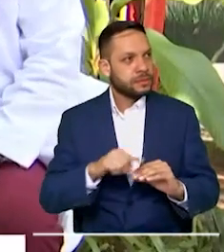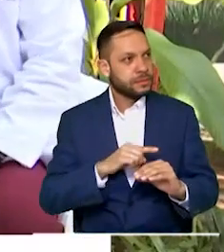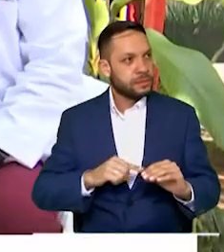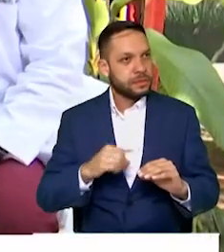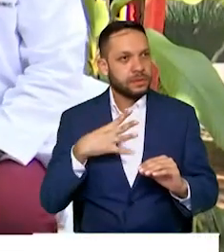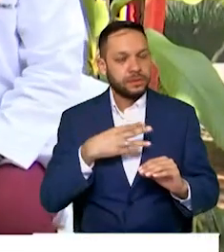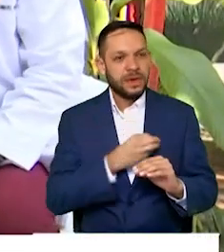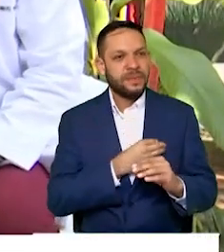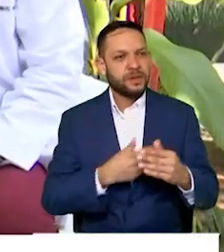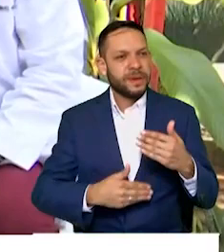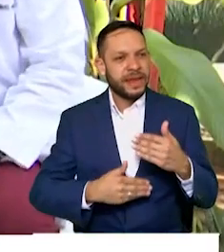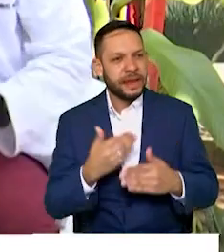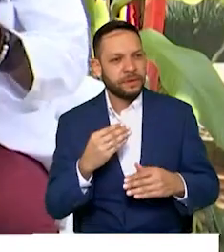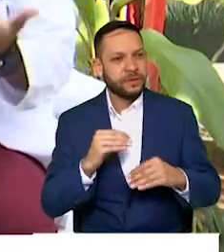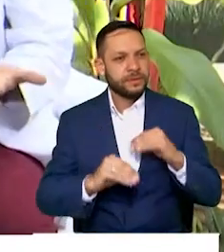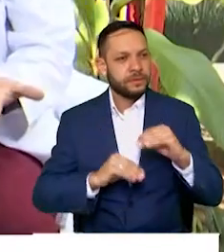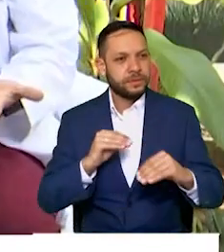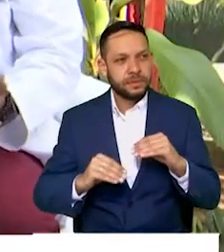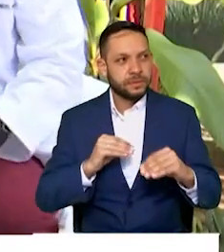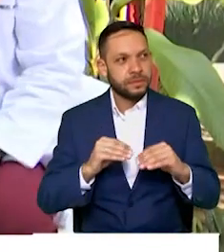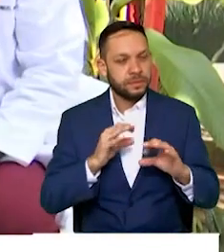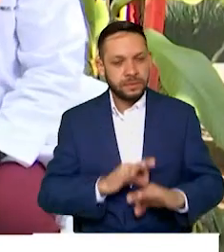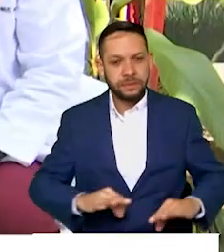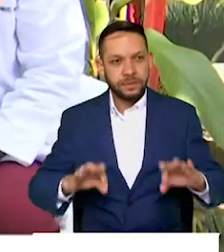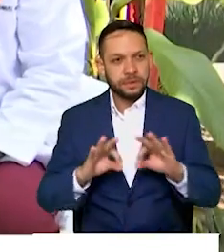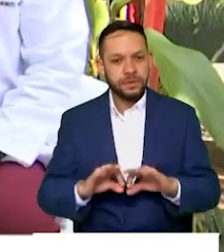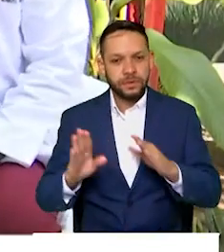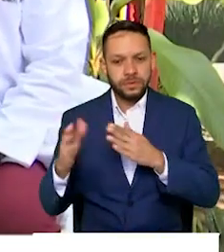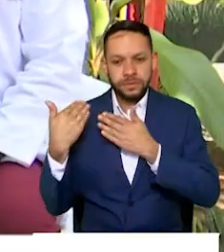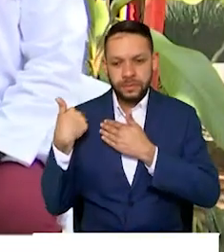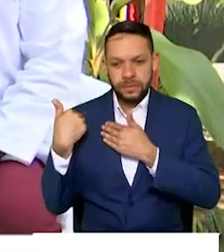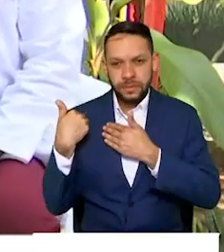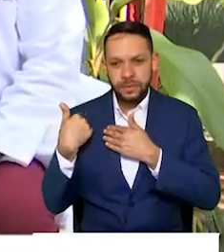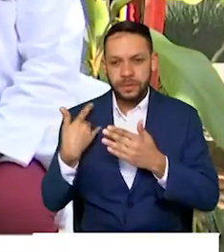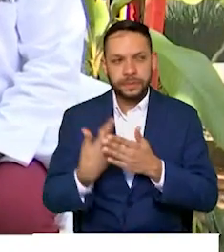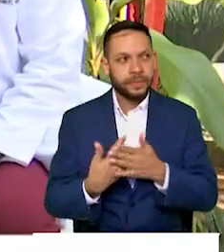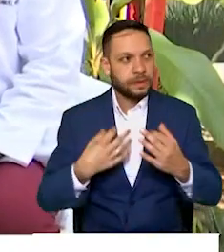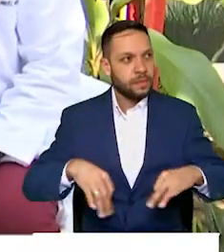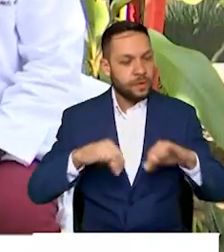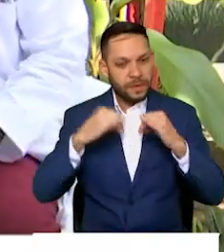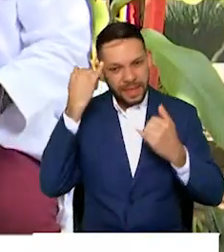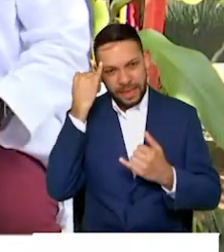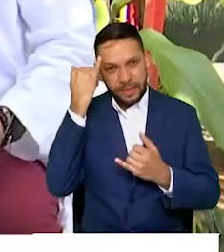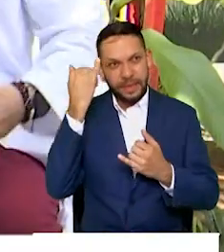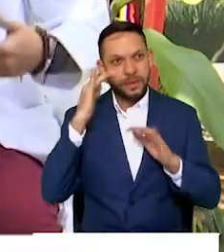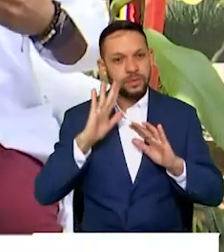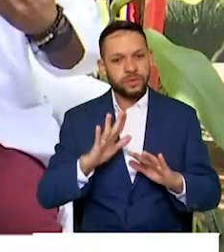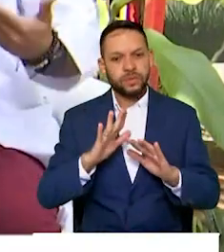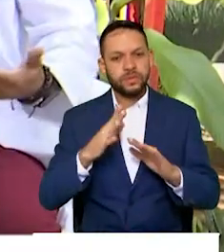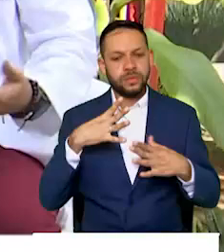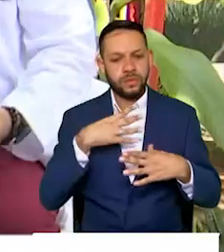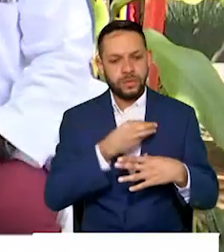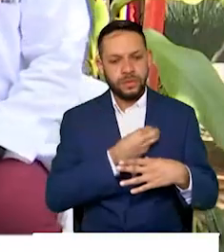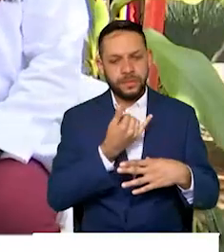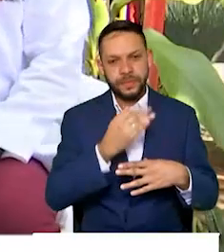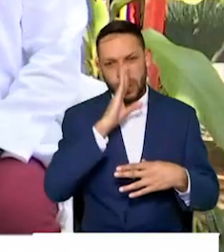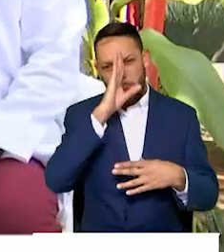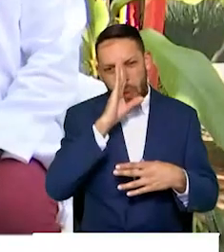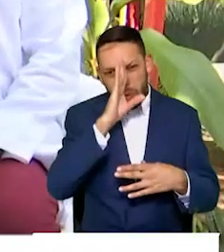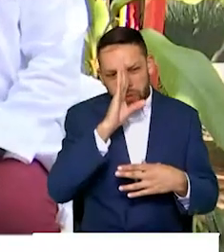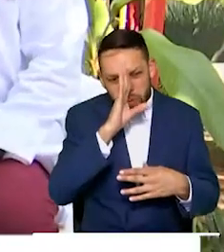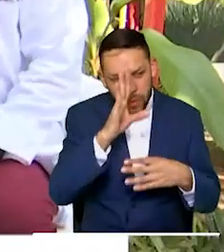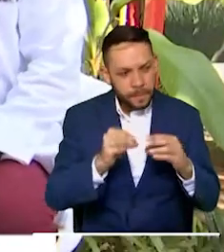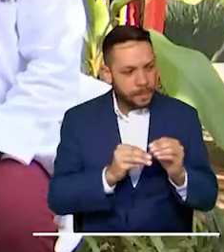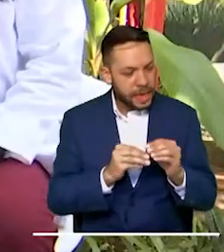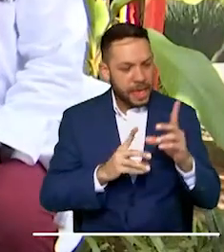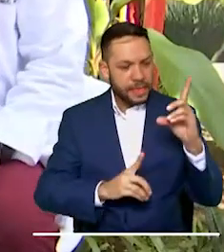nosotros, ocupándose de su salud y responsabilizándose de esta idea maravillosa que es tener los hábitos y las